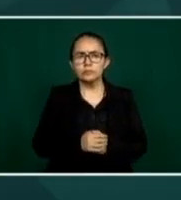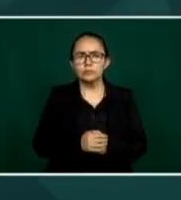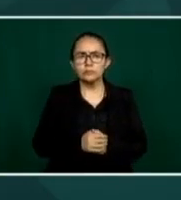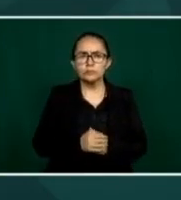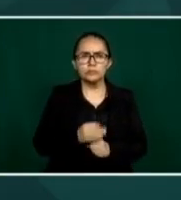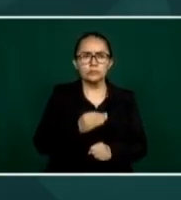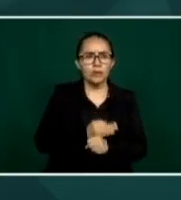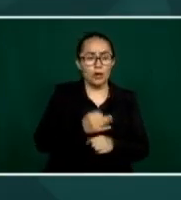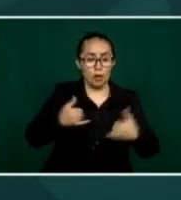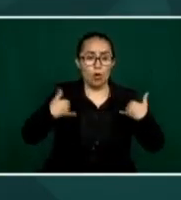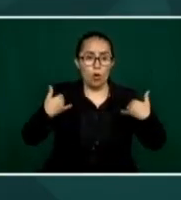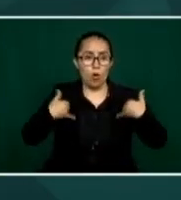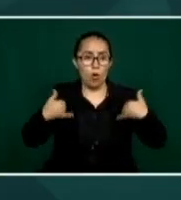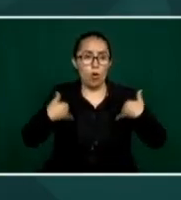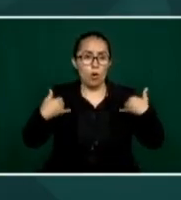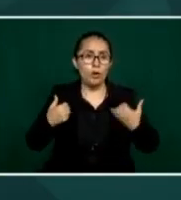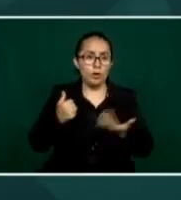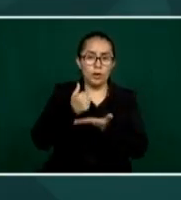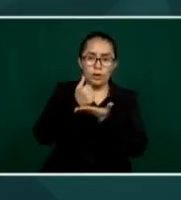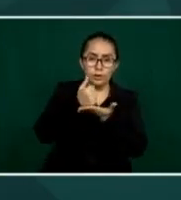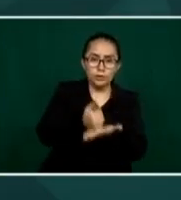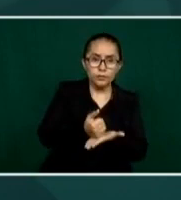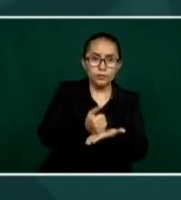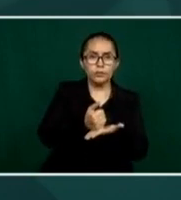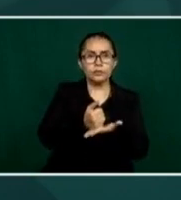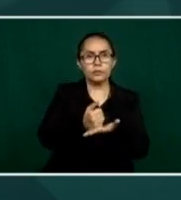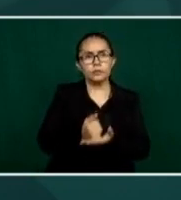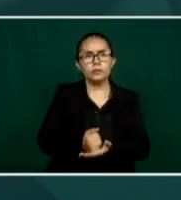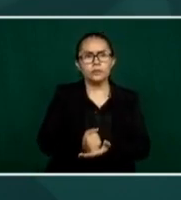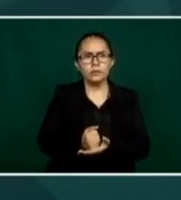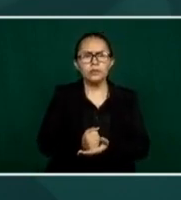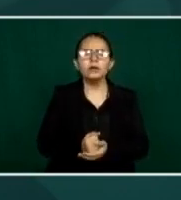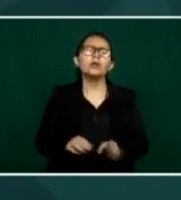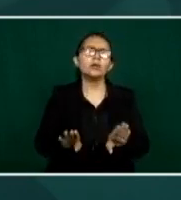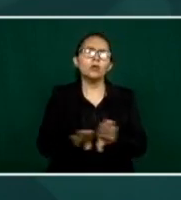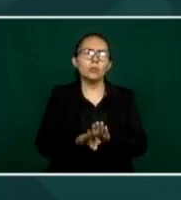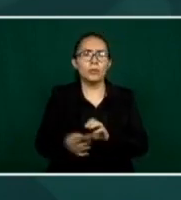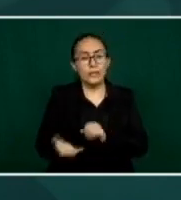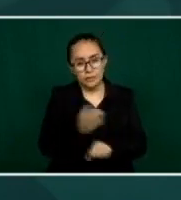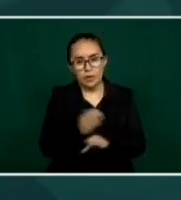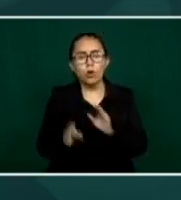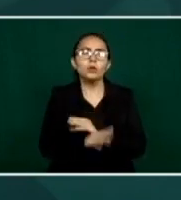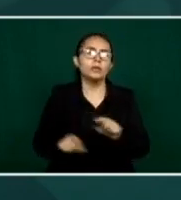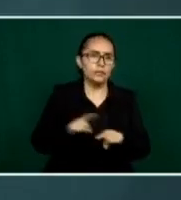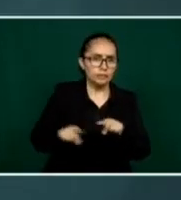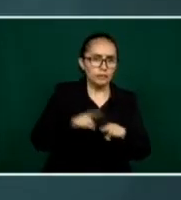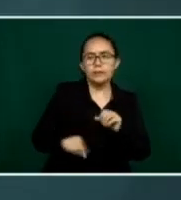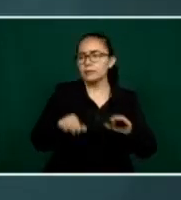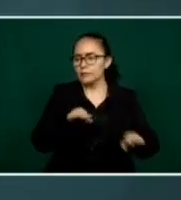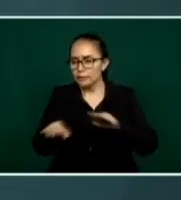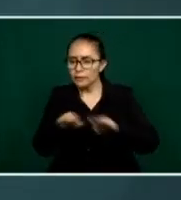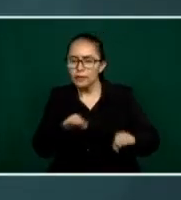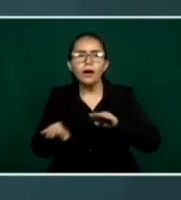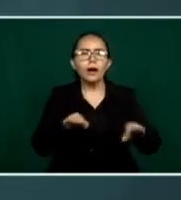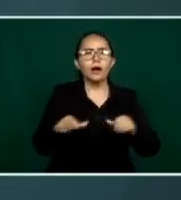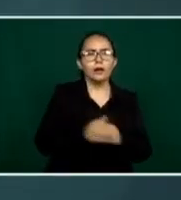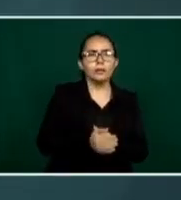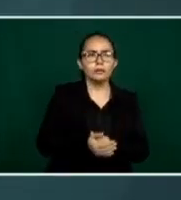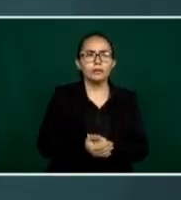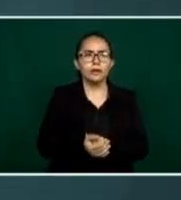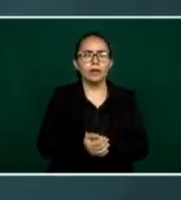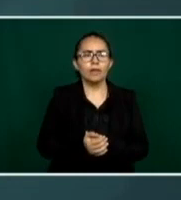orientar a los jóvenes, dándoles opciones alternativas, atendiéndolos ante la depresión,